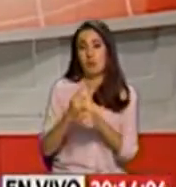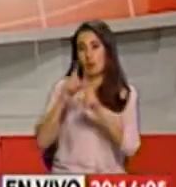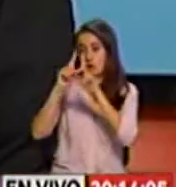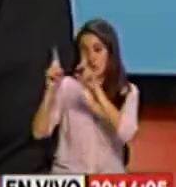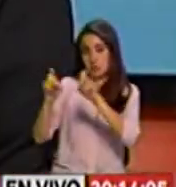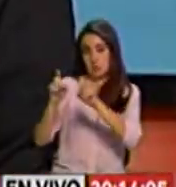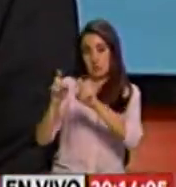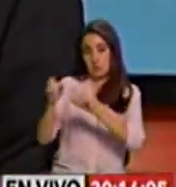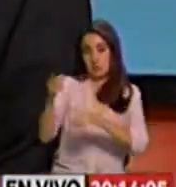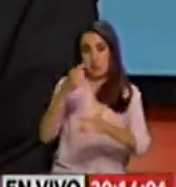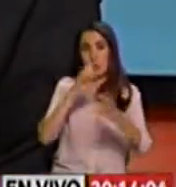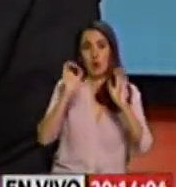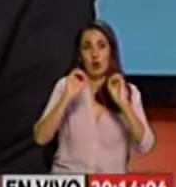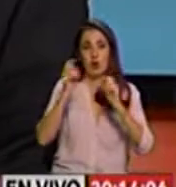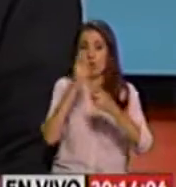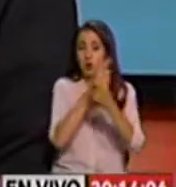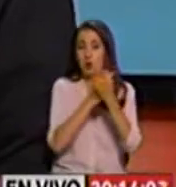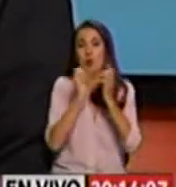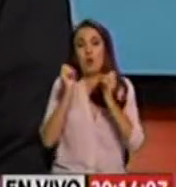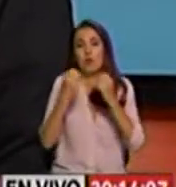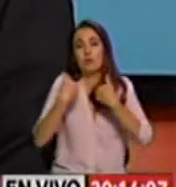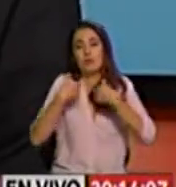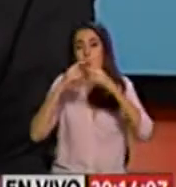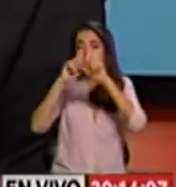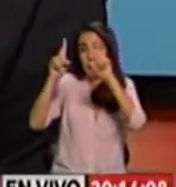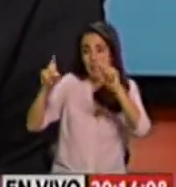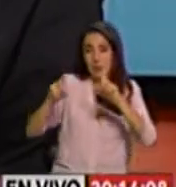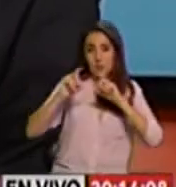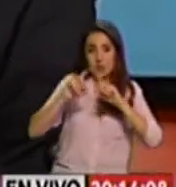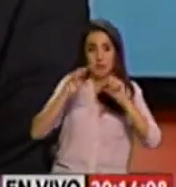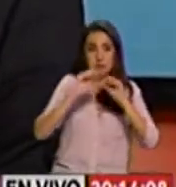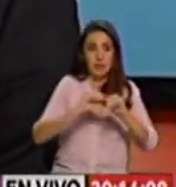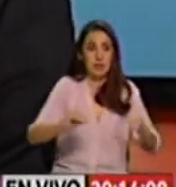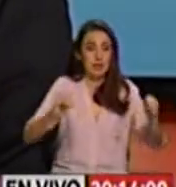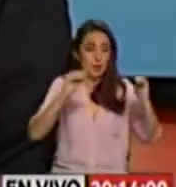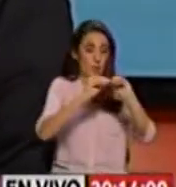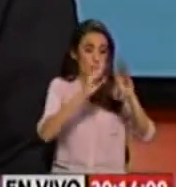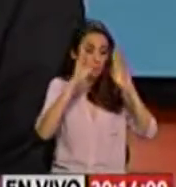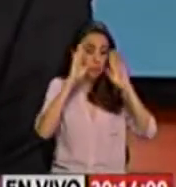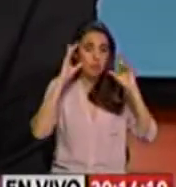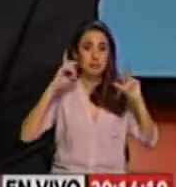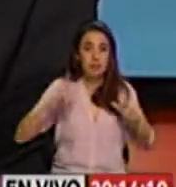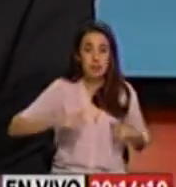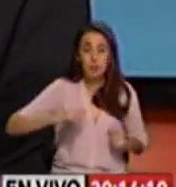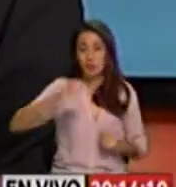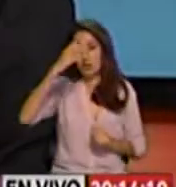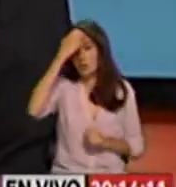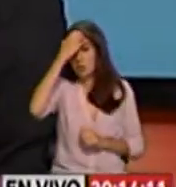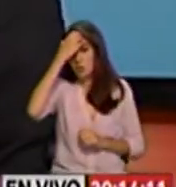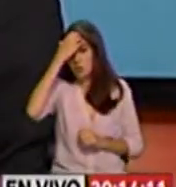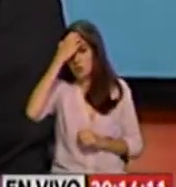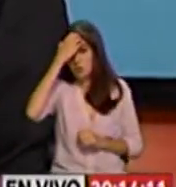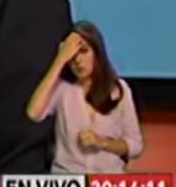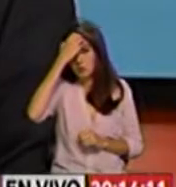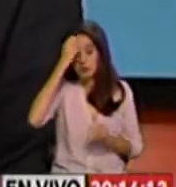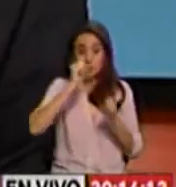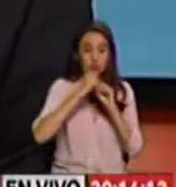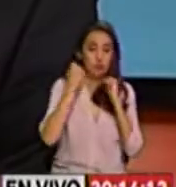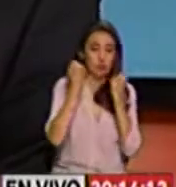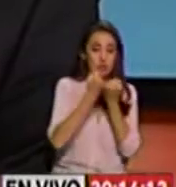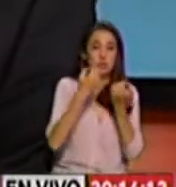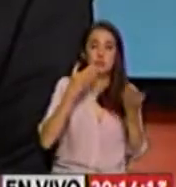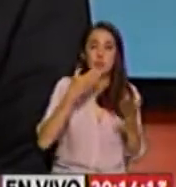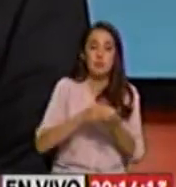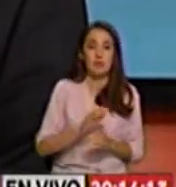al revés, o la pongo al revés. Privilegiar los sectores más populares, salud, educación, los temas sociales. Por